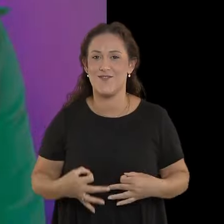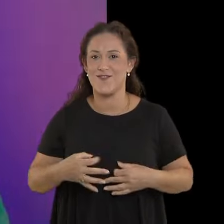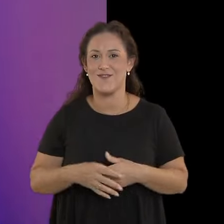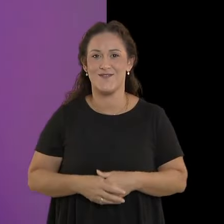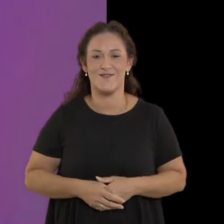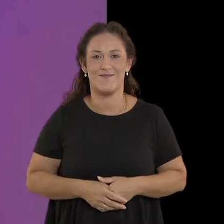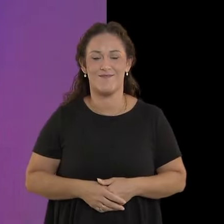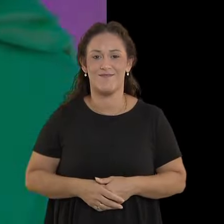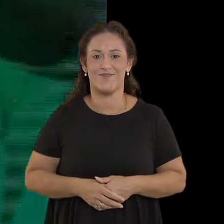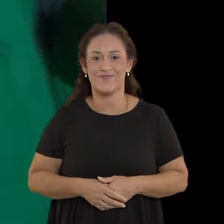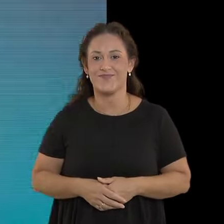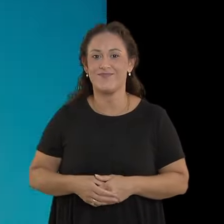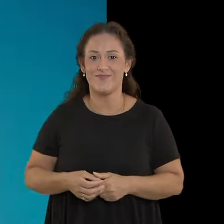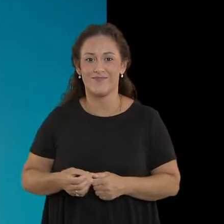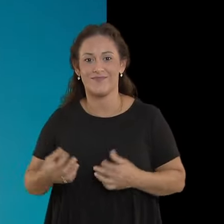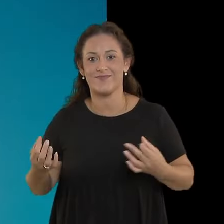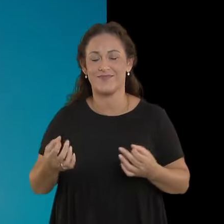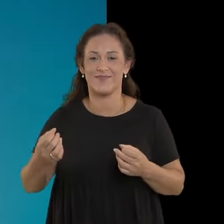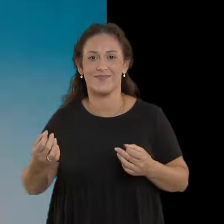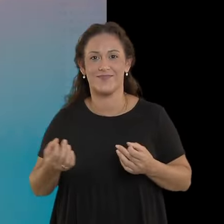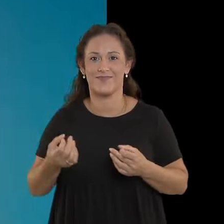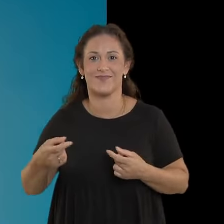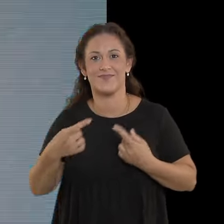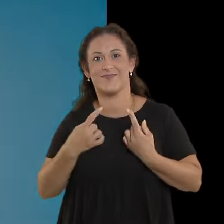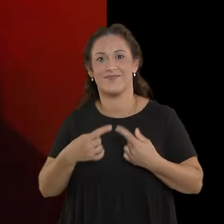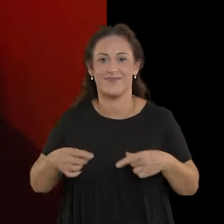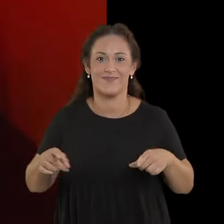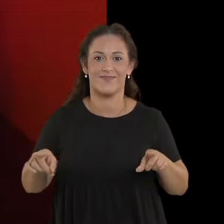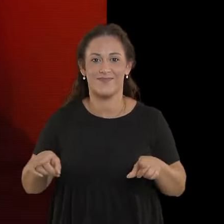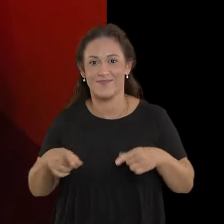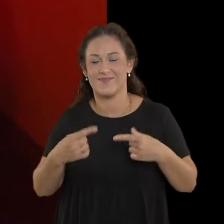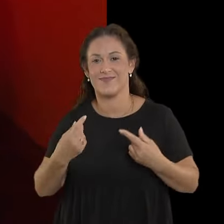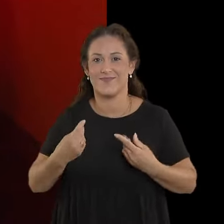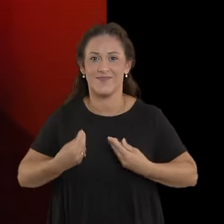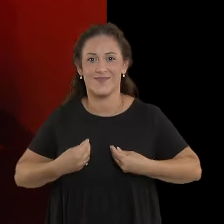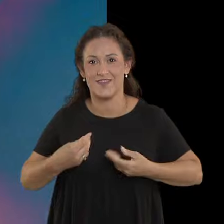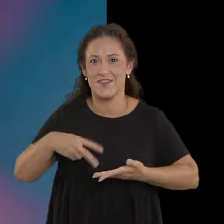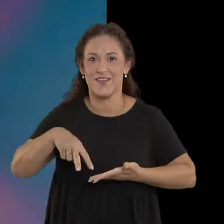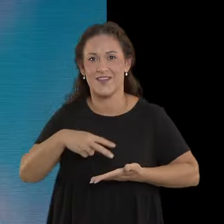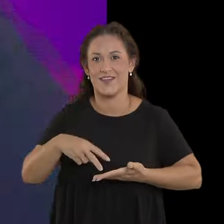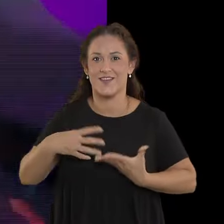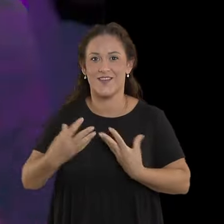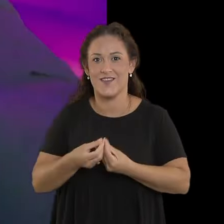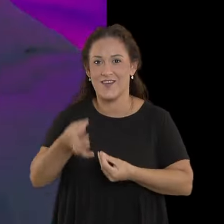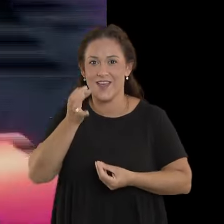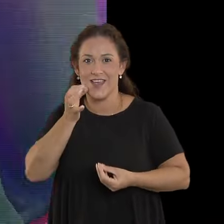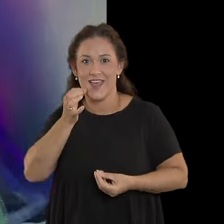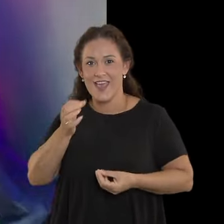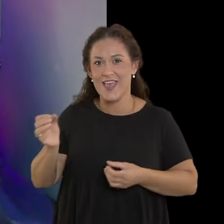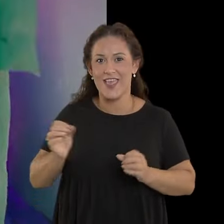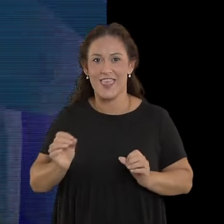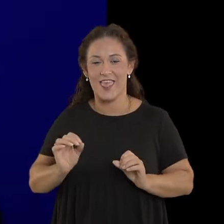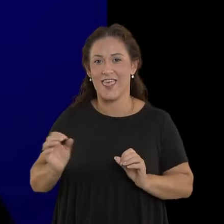vive perrando. Parisa de viernes jueves. Y yo me la vivo perreándomela. Con ella nada